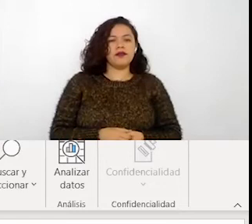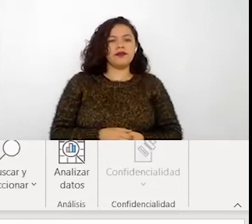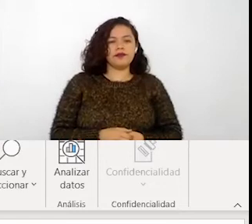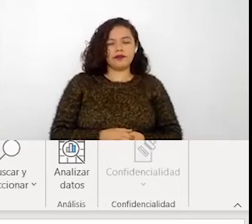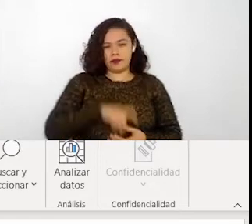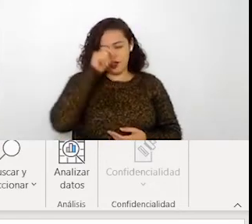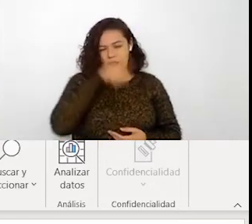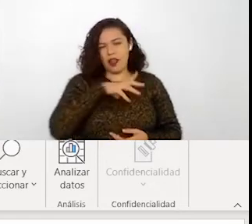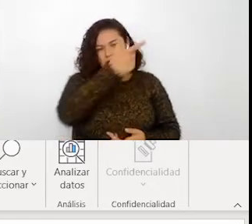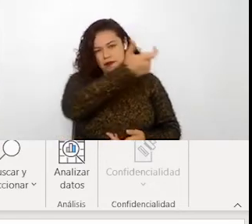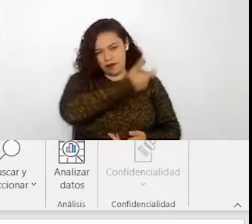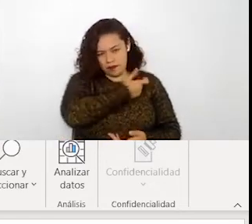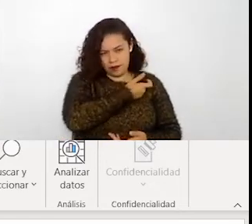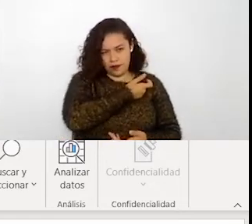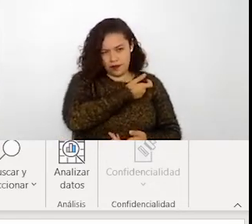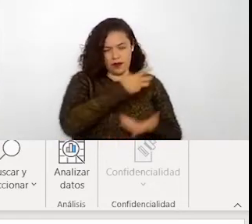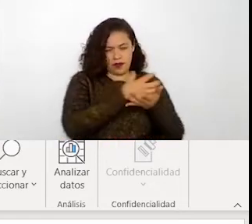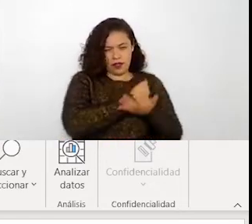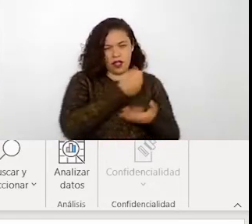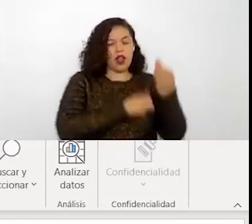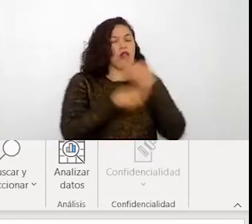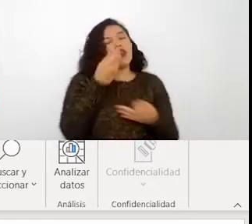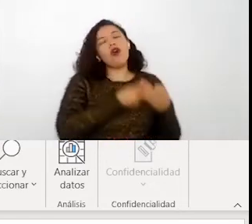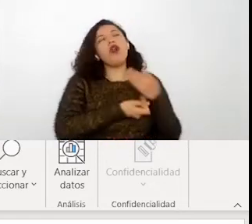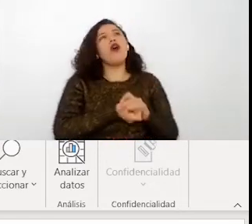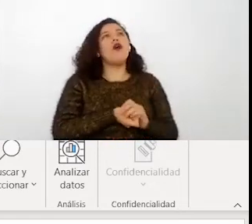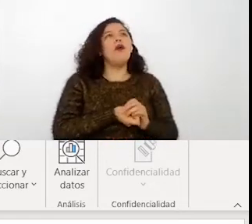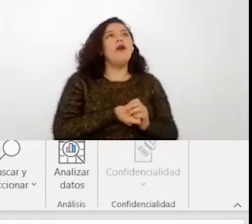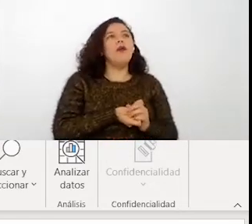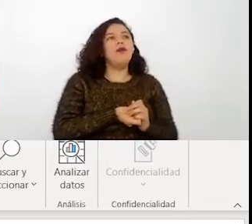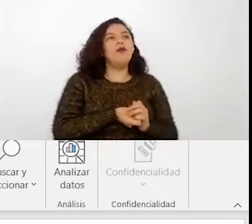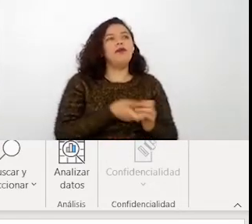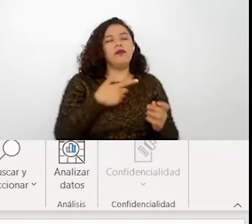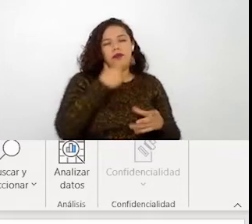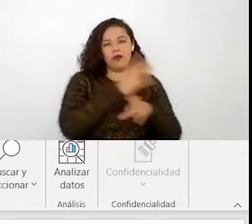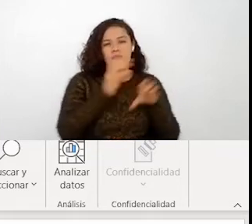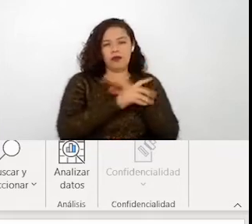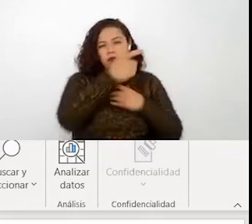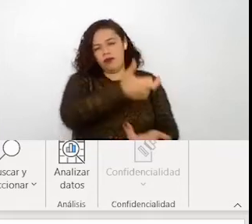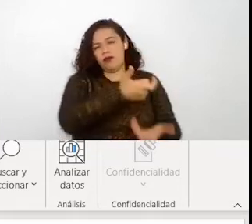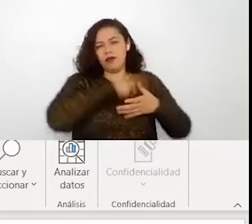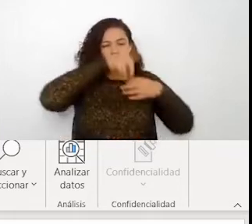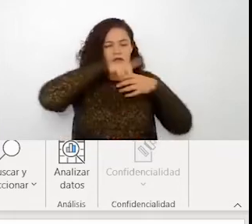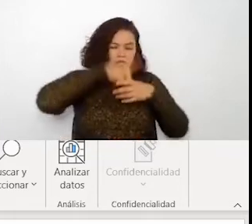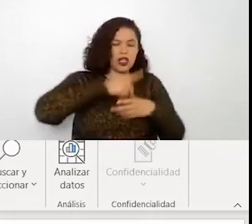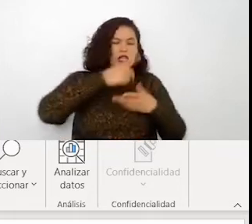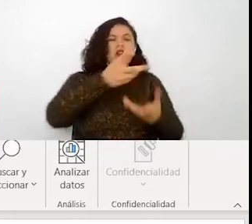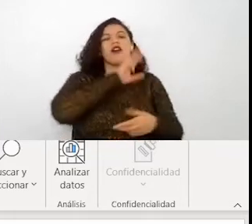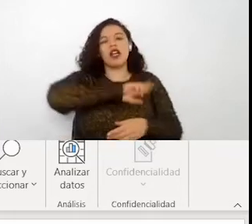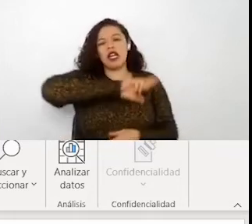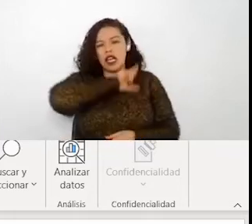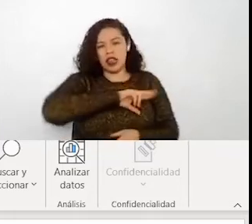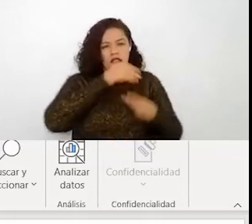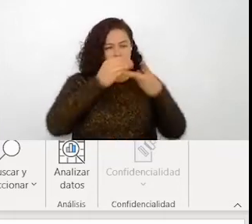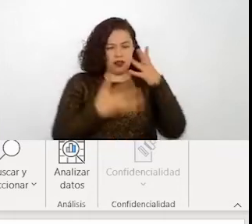son mis ingresos es decir todos aquellos que todo aquello ingreso que voy a obtener nuevamente son donativos ingresos por arrendamiento en